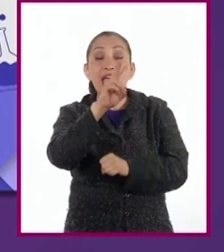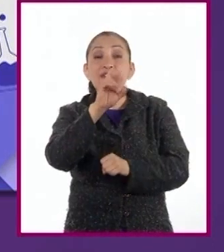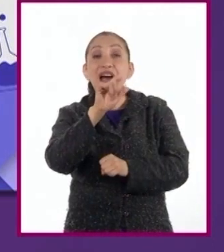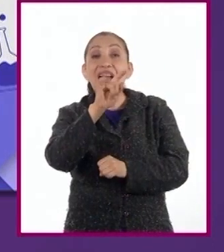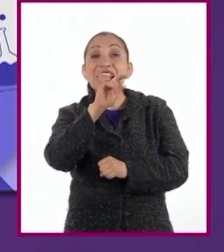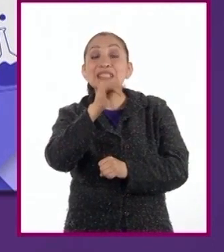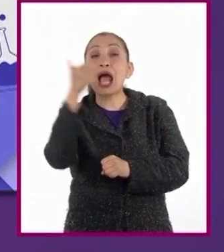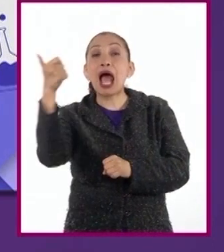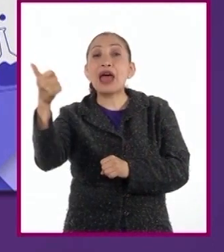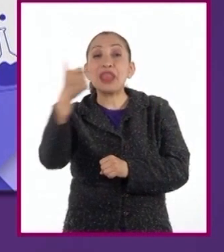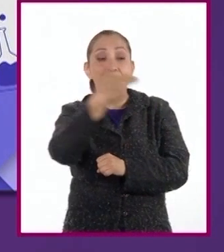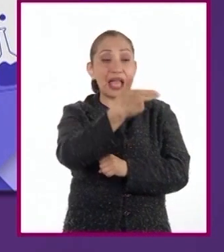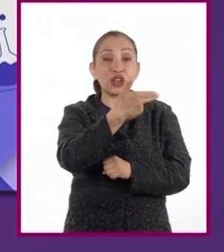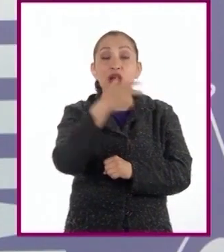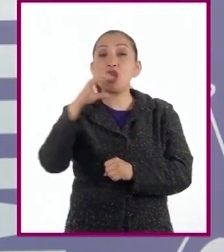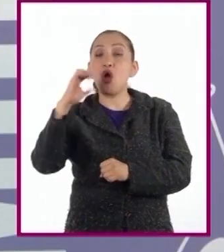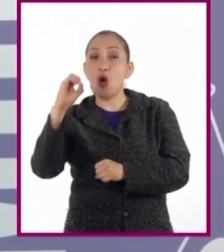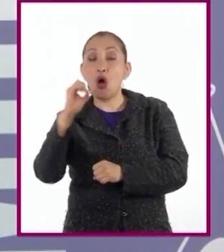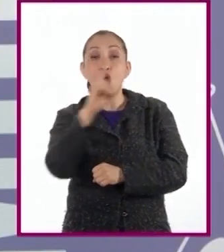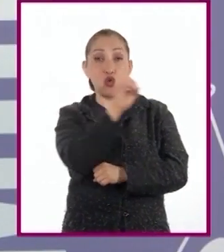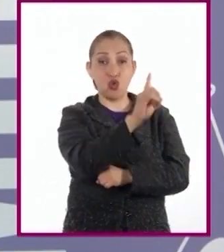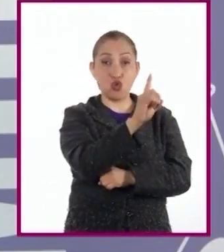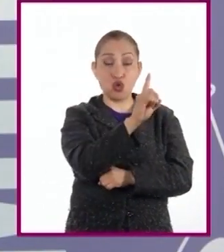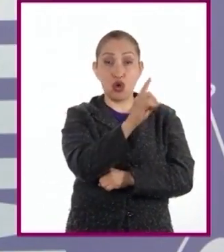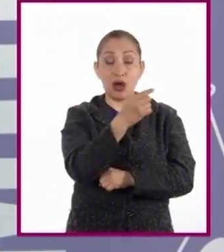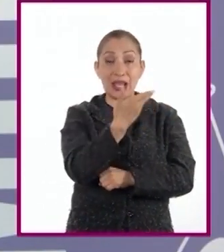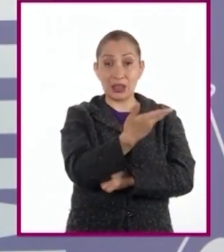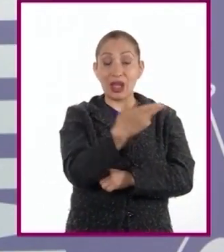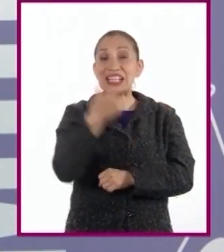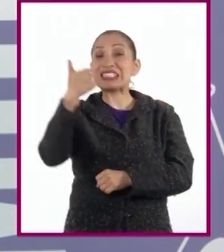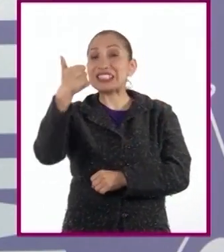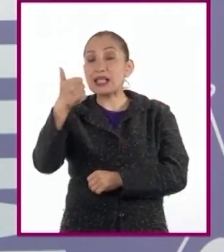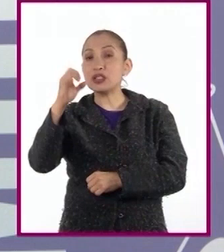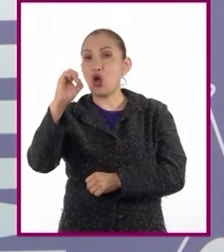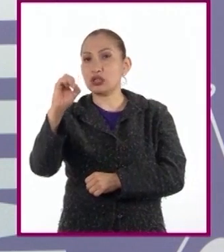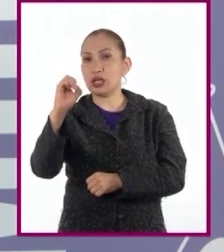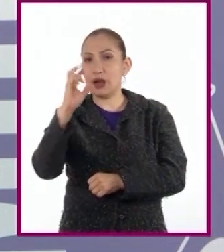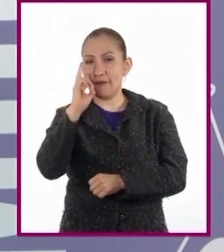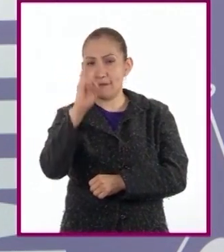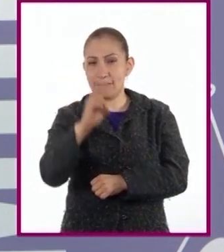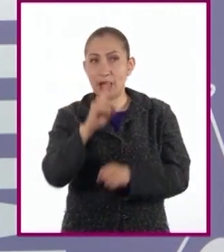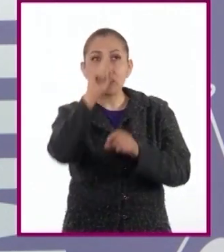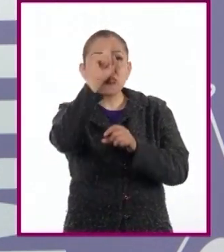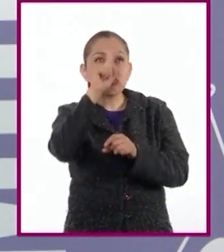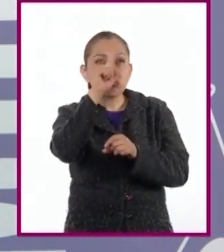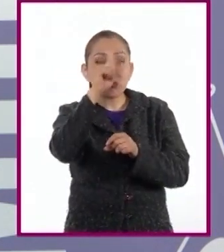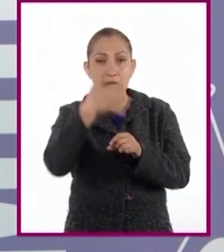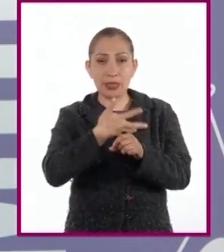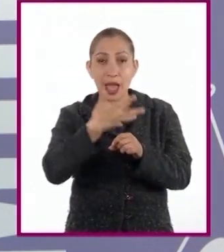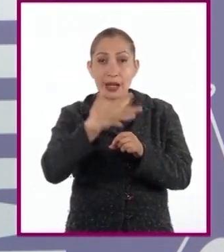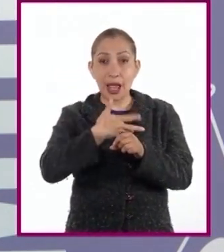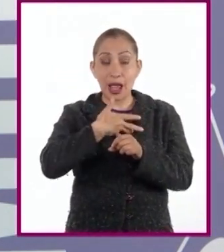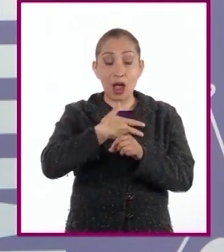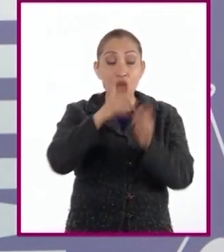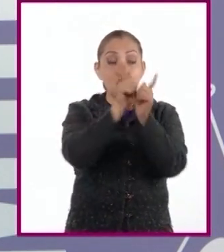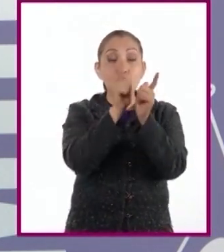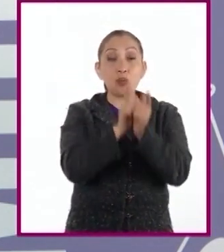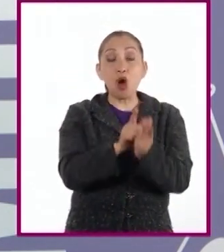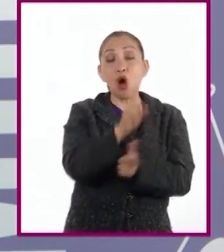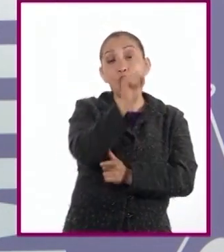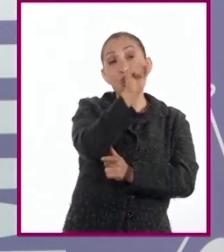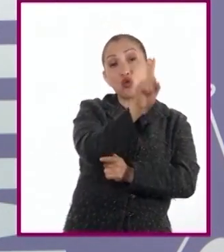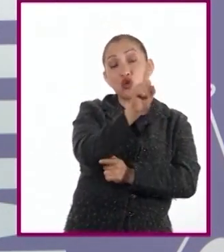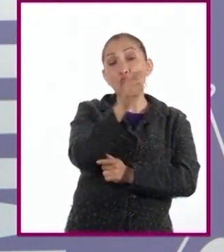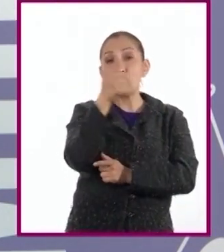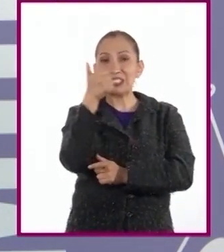cada elemento. 1 para el hidrógeno y 6 para el oxígeno, ya que se encuentran en el grupo 1 y